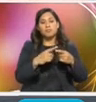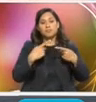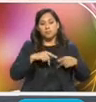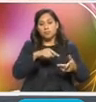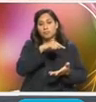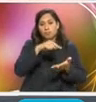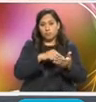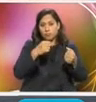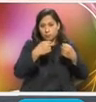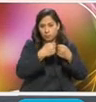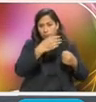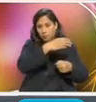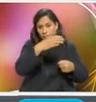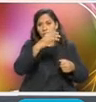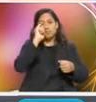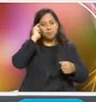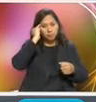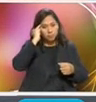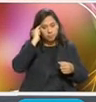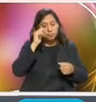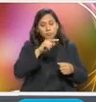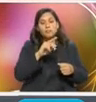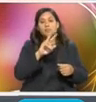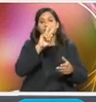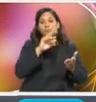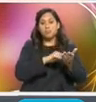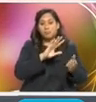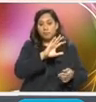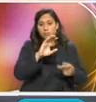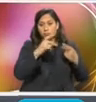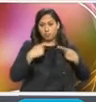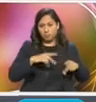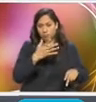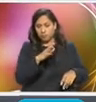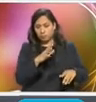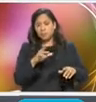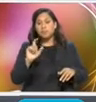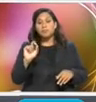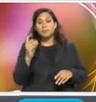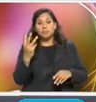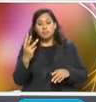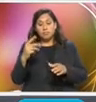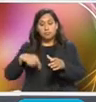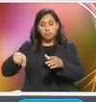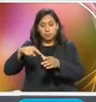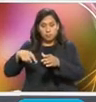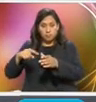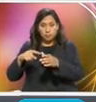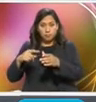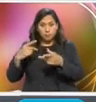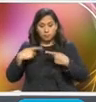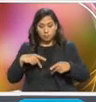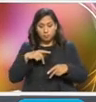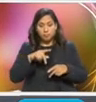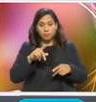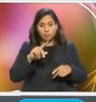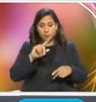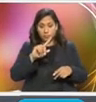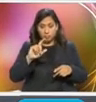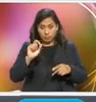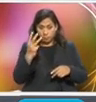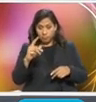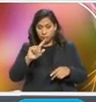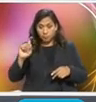localidades rurales, ¿no? Las localidades rurales son menores a 2.500 habitantes y 23 de estos habitantes, de estos 100